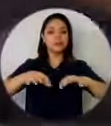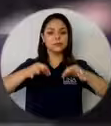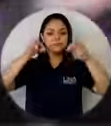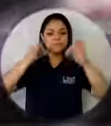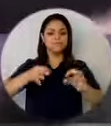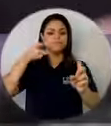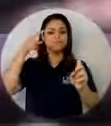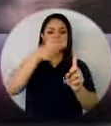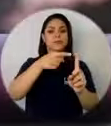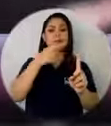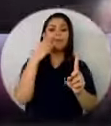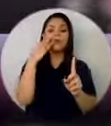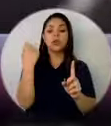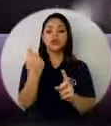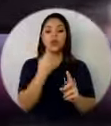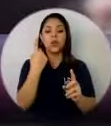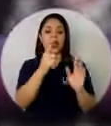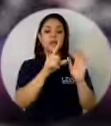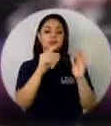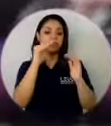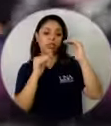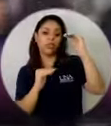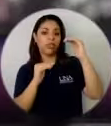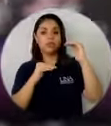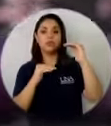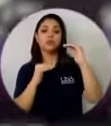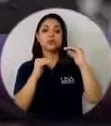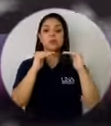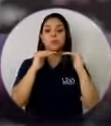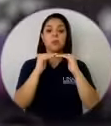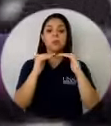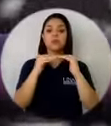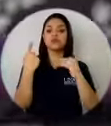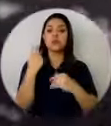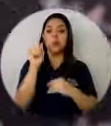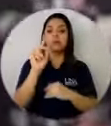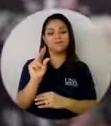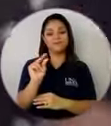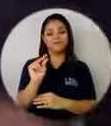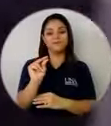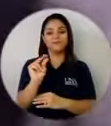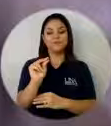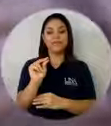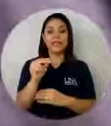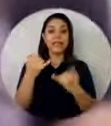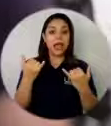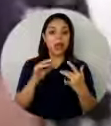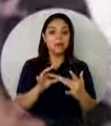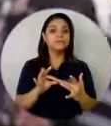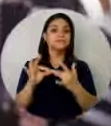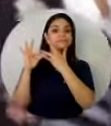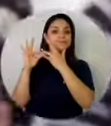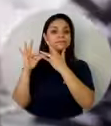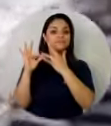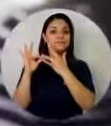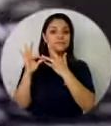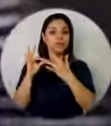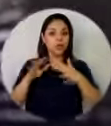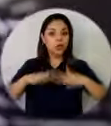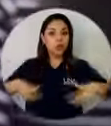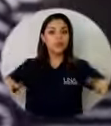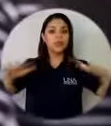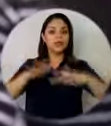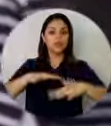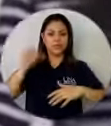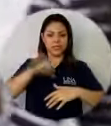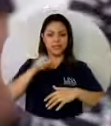afirmativas, porque por sí solas no se van a cerrar. Y más aún en este contexto donde, como